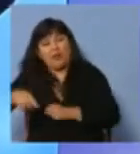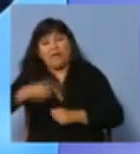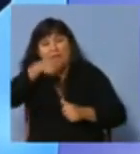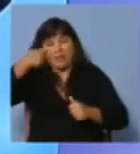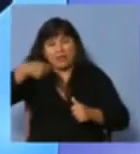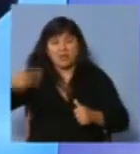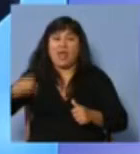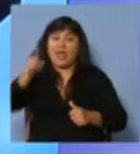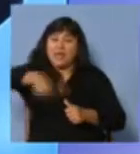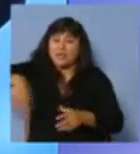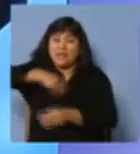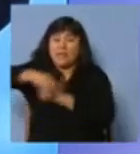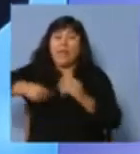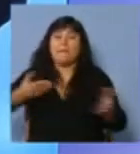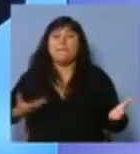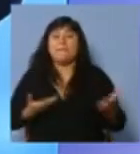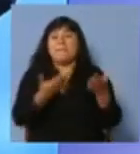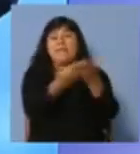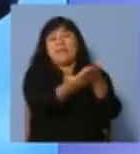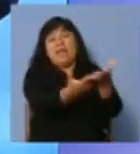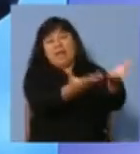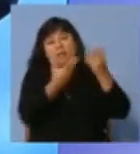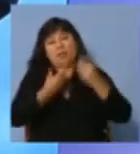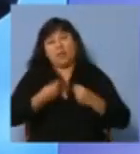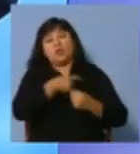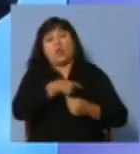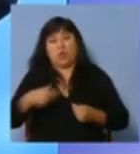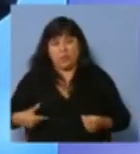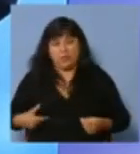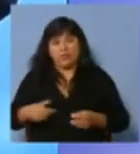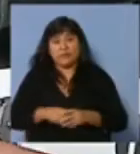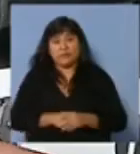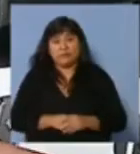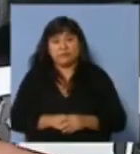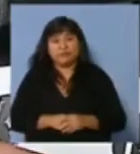piden una mayor contención por parte del estado